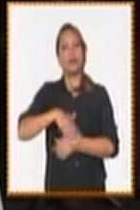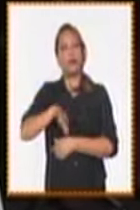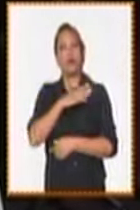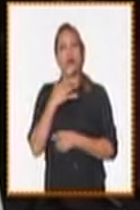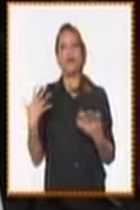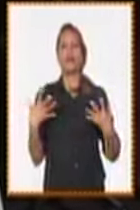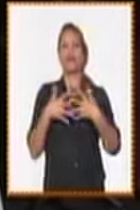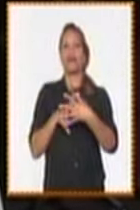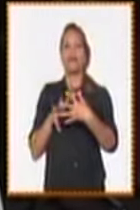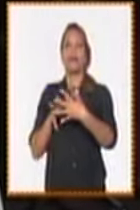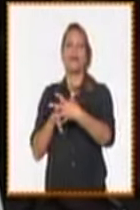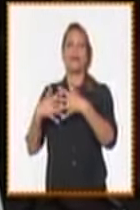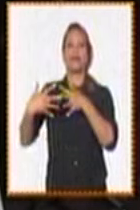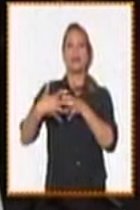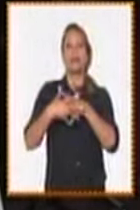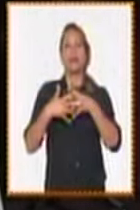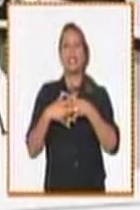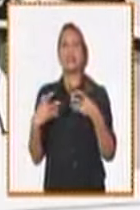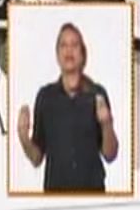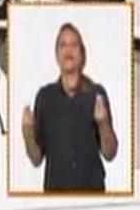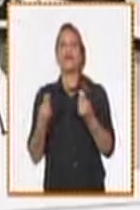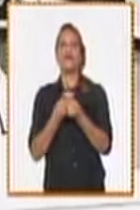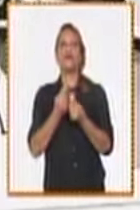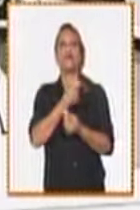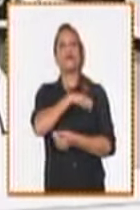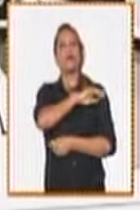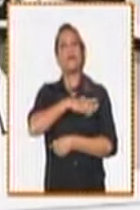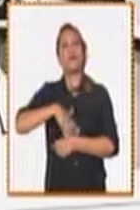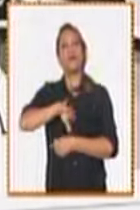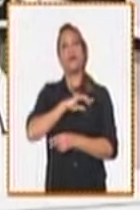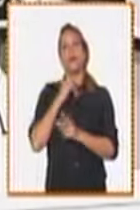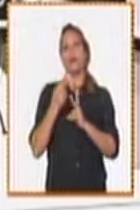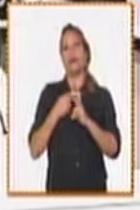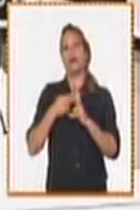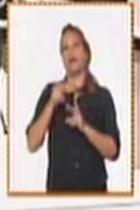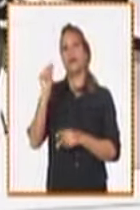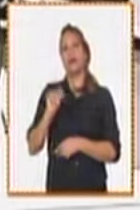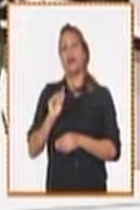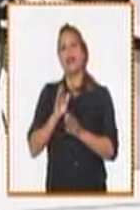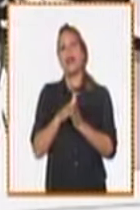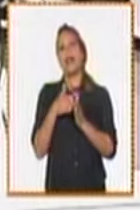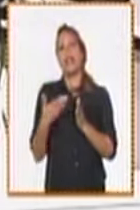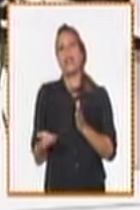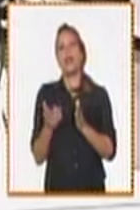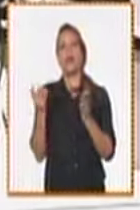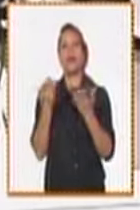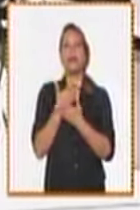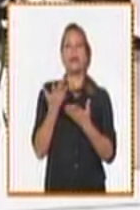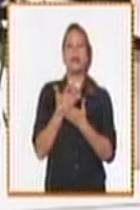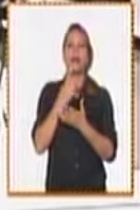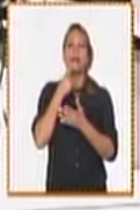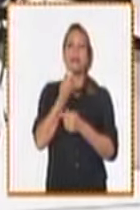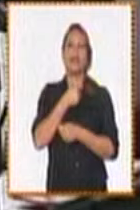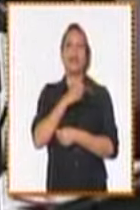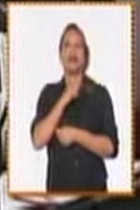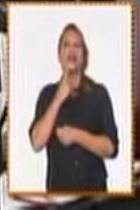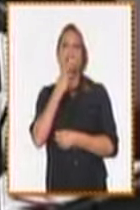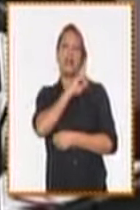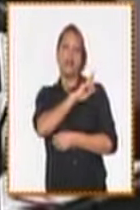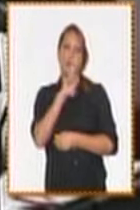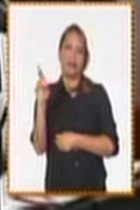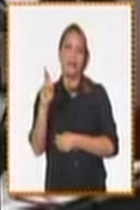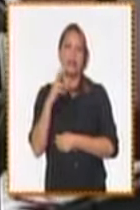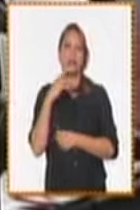compromiso, estar al lado de nuestro pueblo bayamés, y que ese pueblo también esté al lado de la revolución, esté al lado del país, construyendo ese futuro que todos